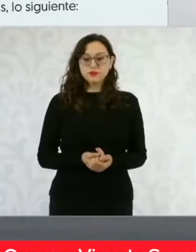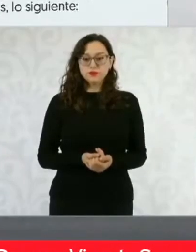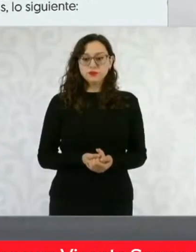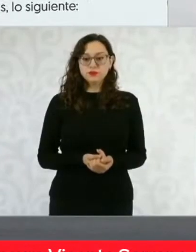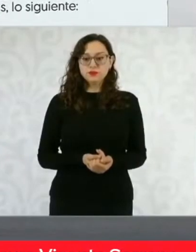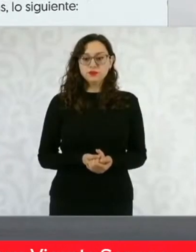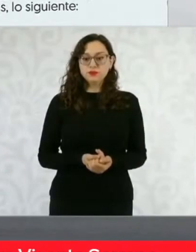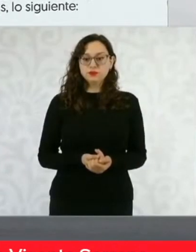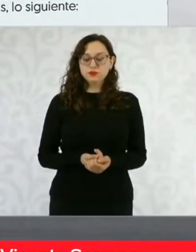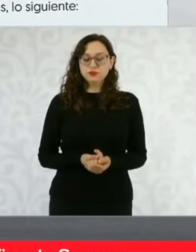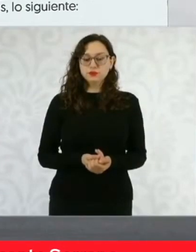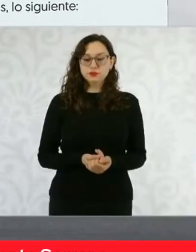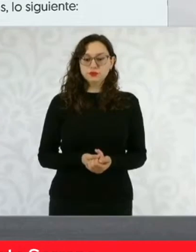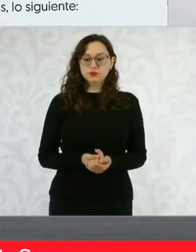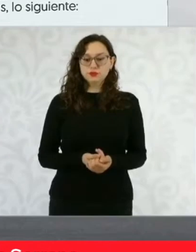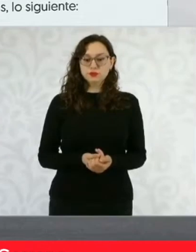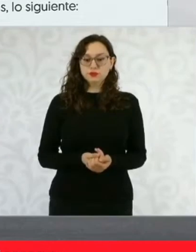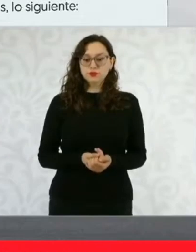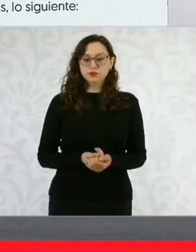por favor.